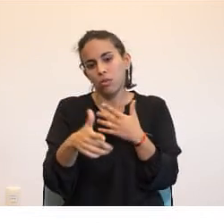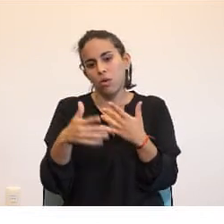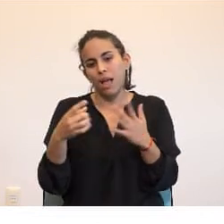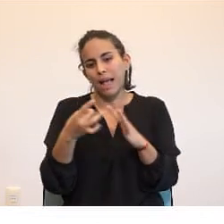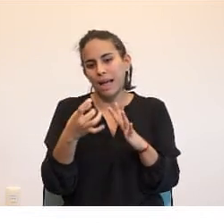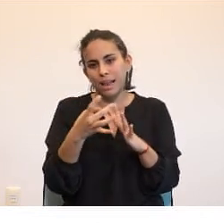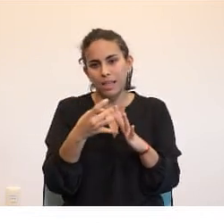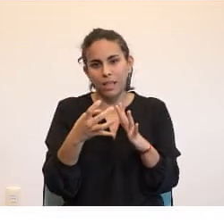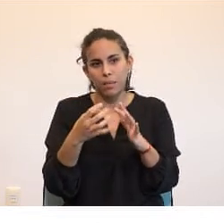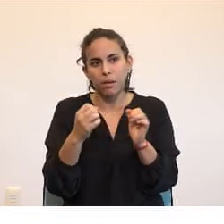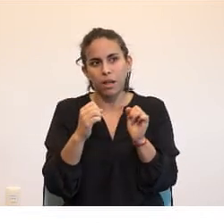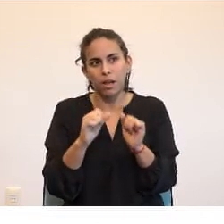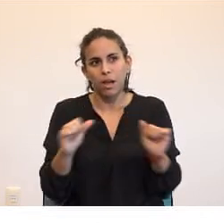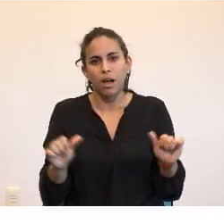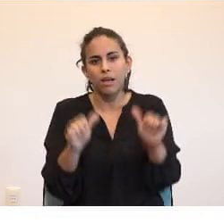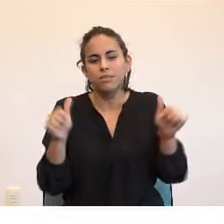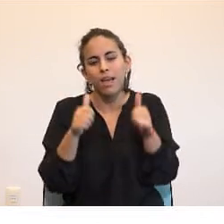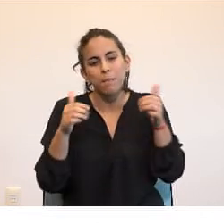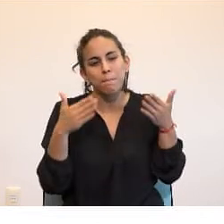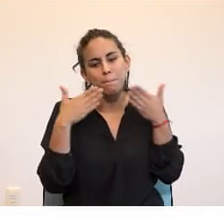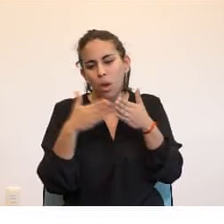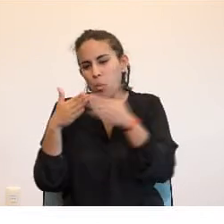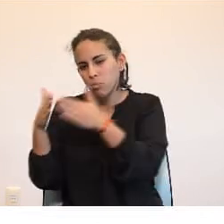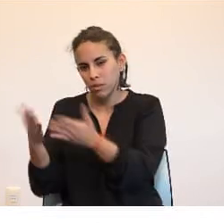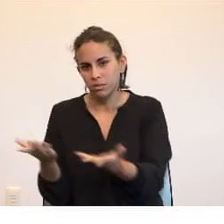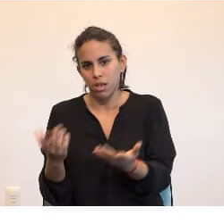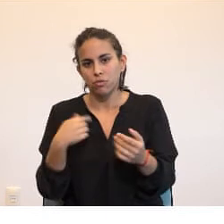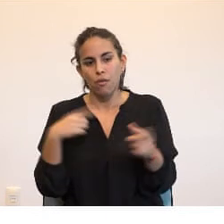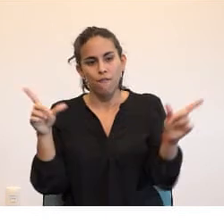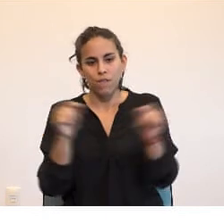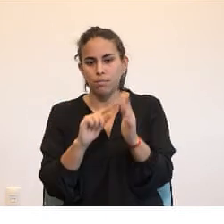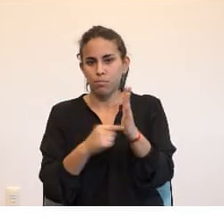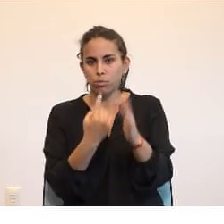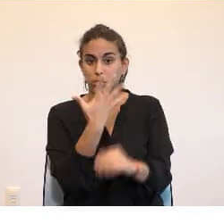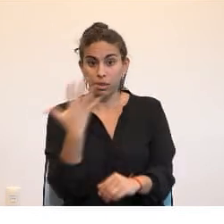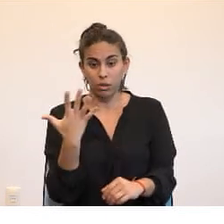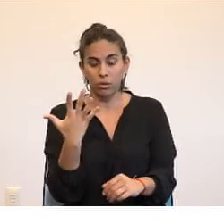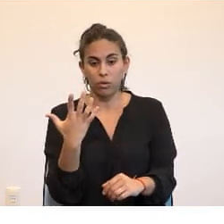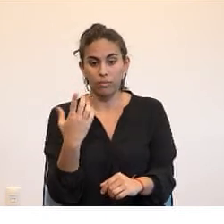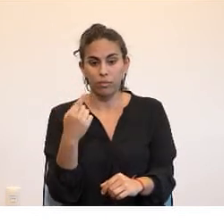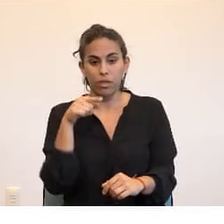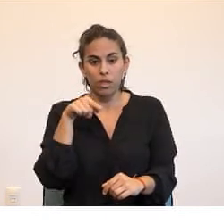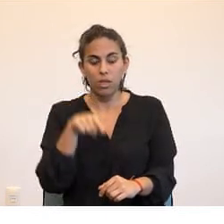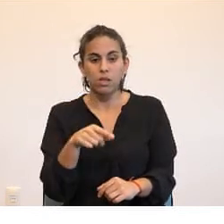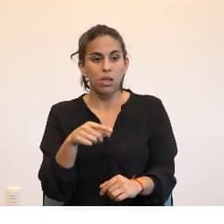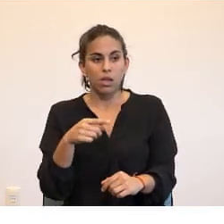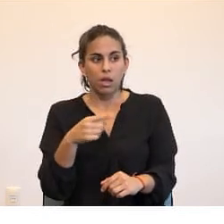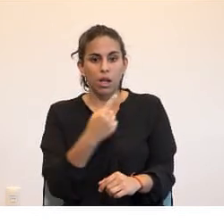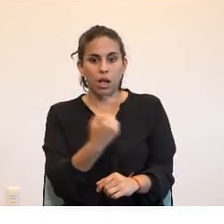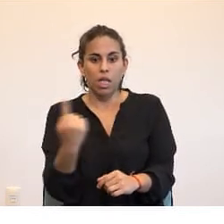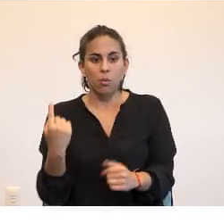que tengamos para formular nuevas preguntas. Y termino, punto número 5. Es decisivo que trabajemos